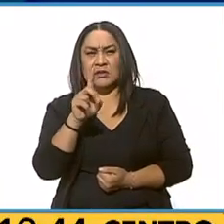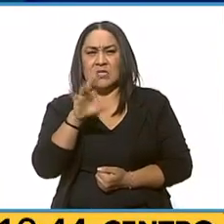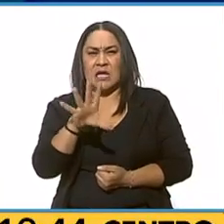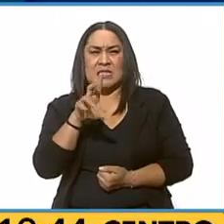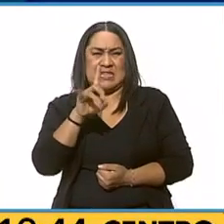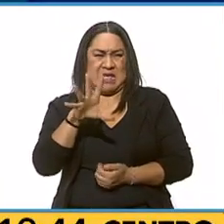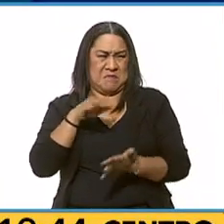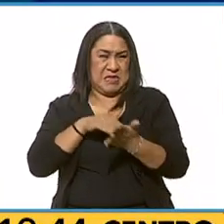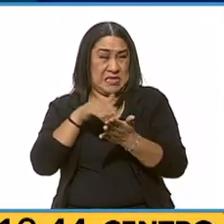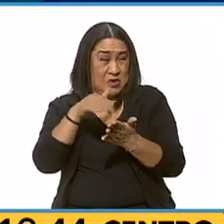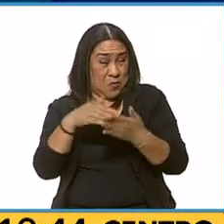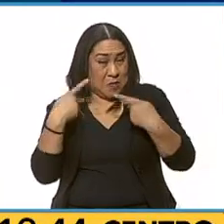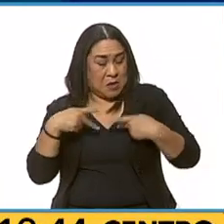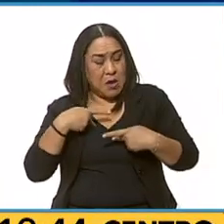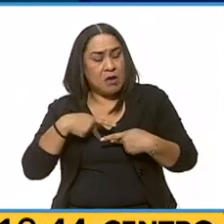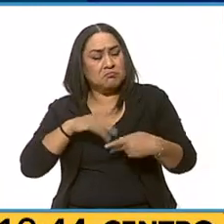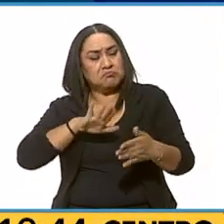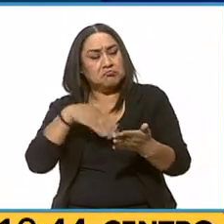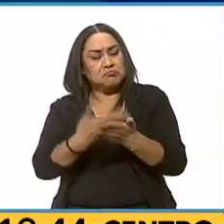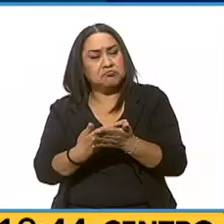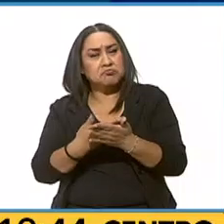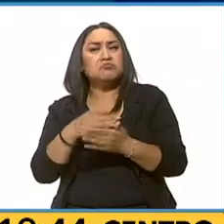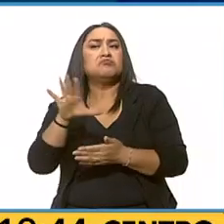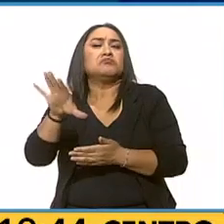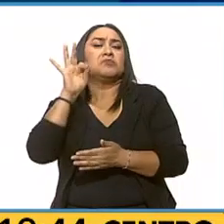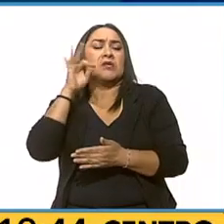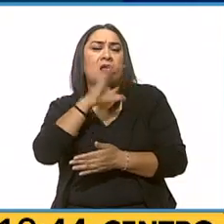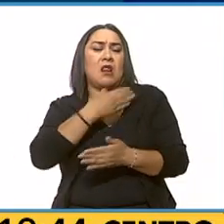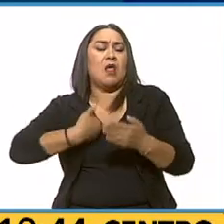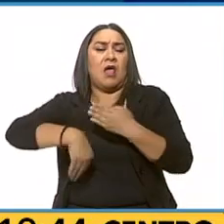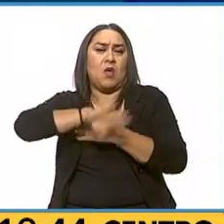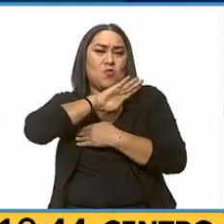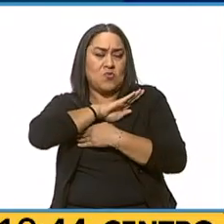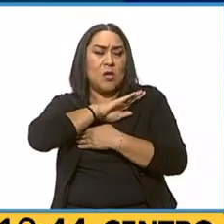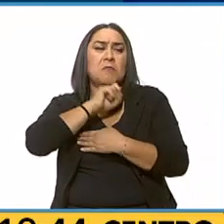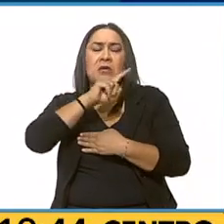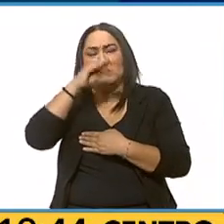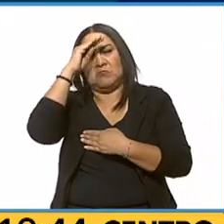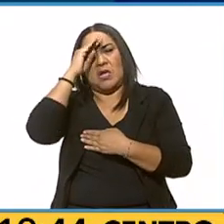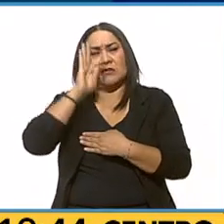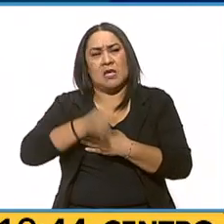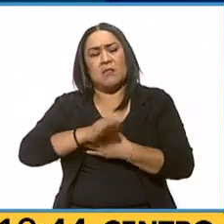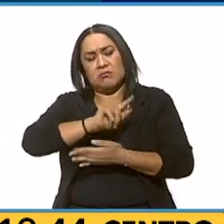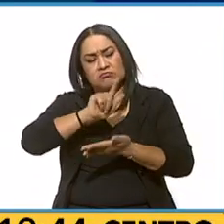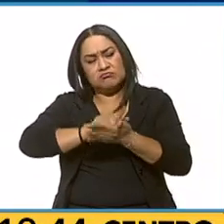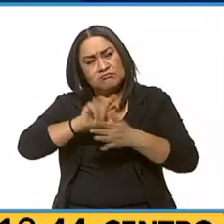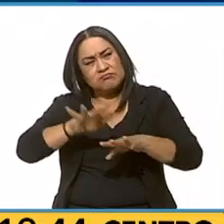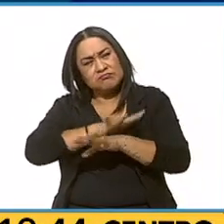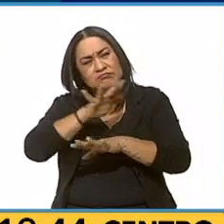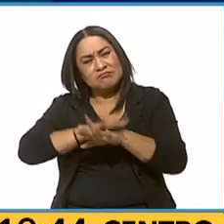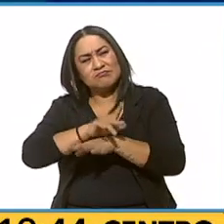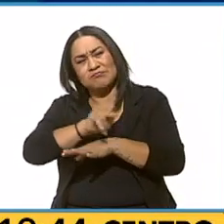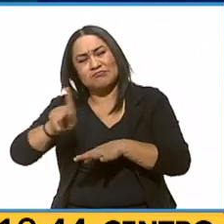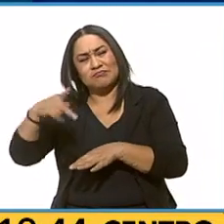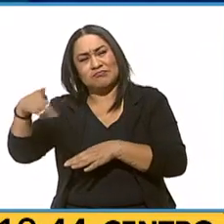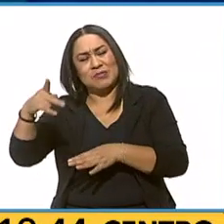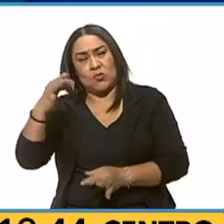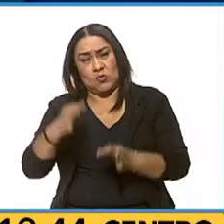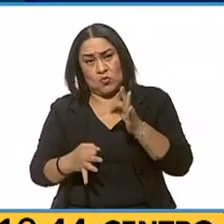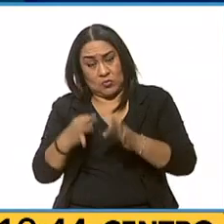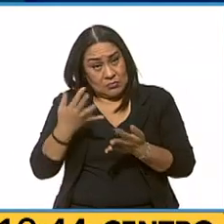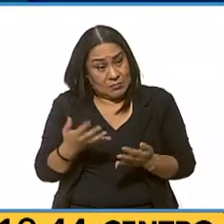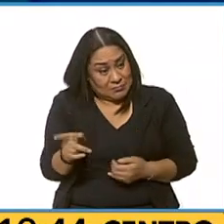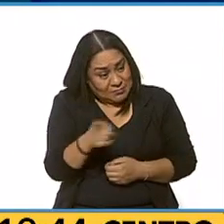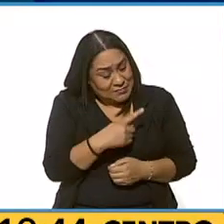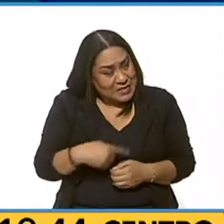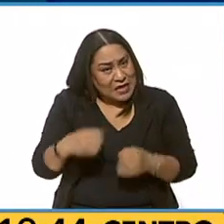35 millones, votaron por Claudia Sheinbaum y votaron por la reforma judicial. Entonces nosotros